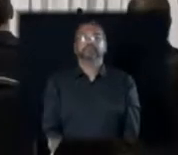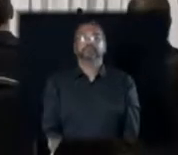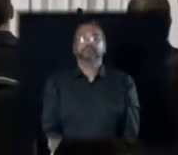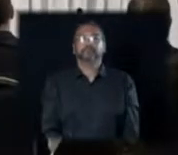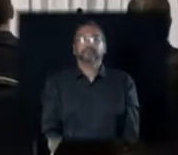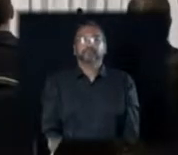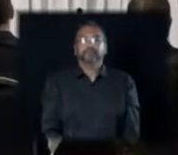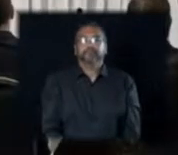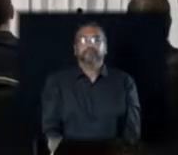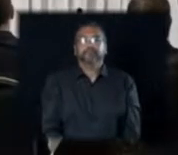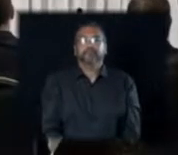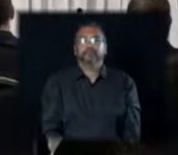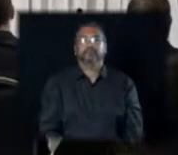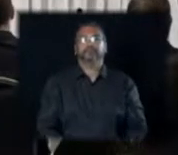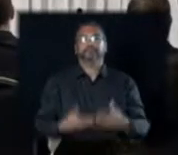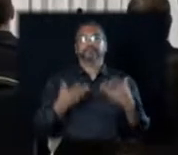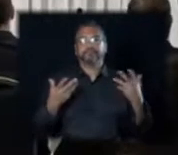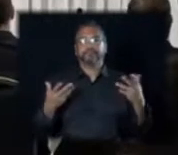Sí.